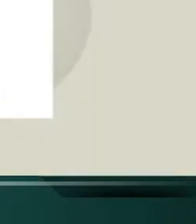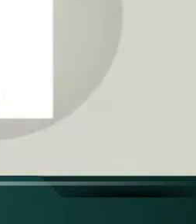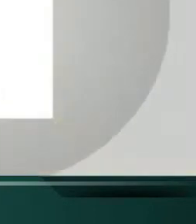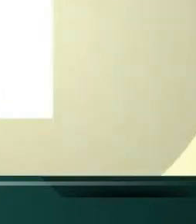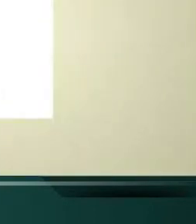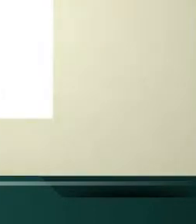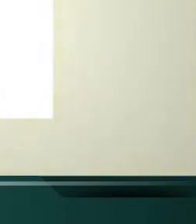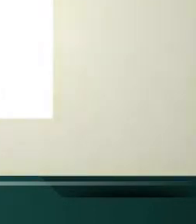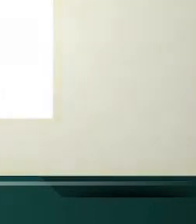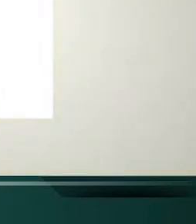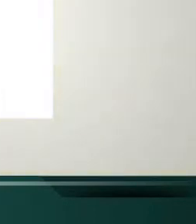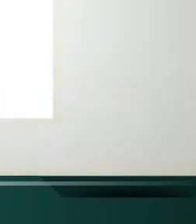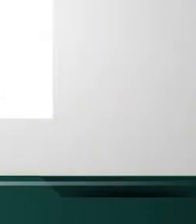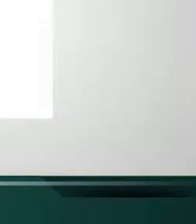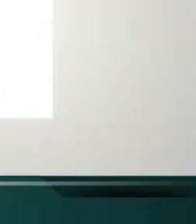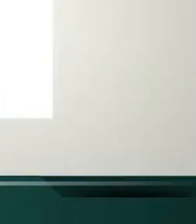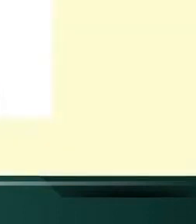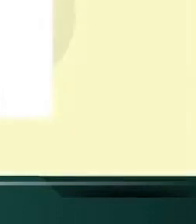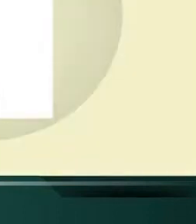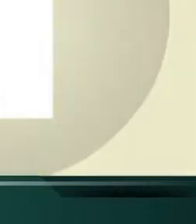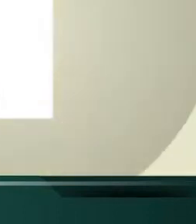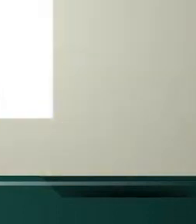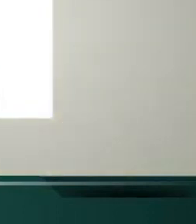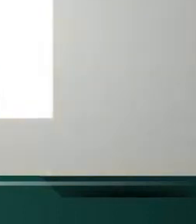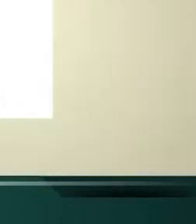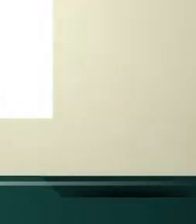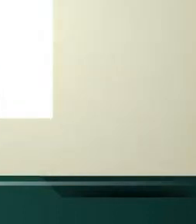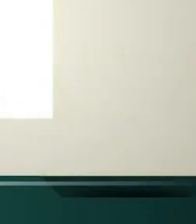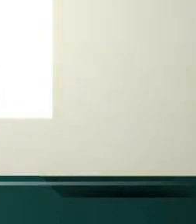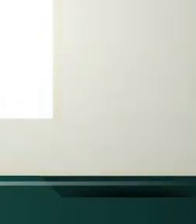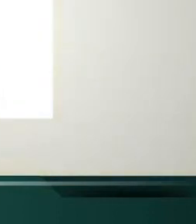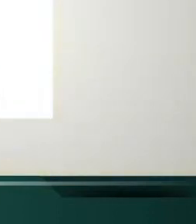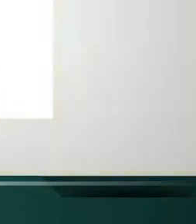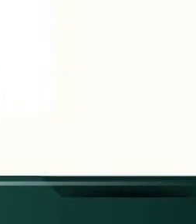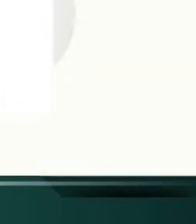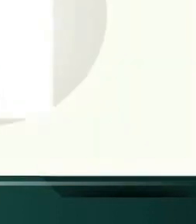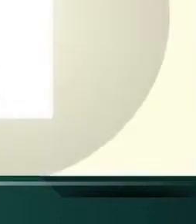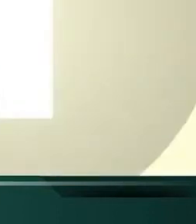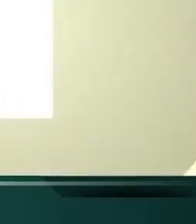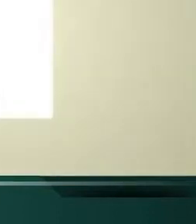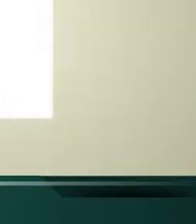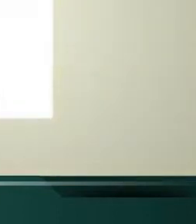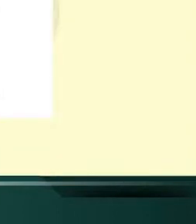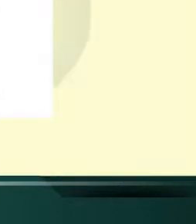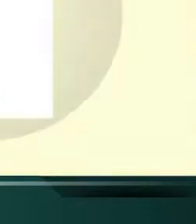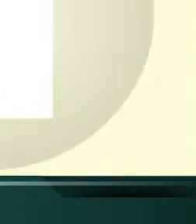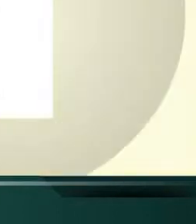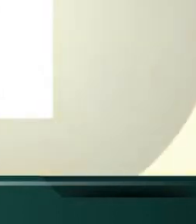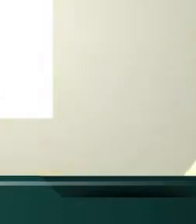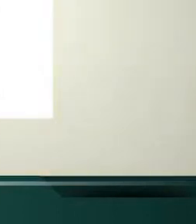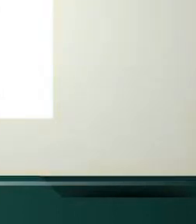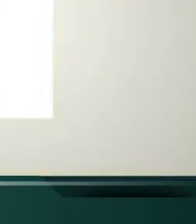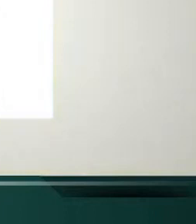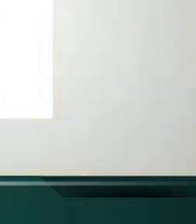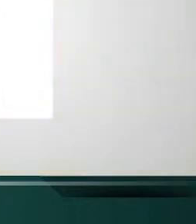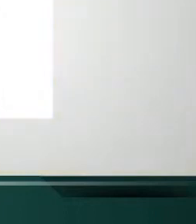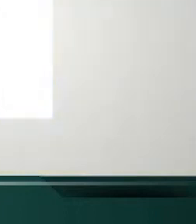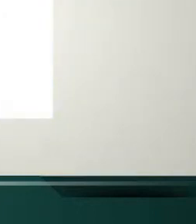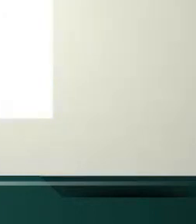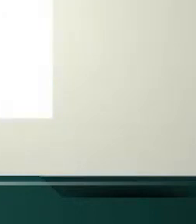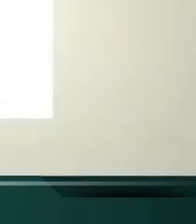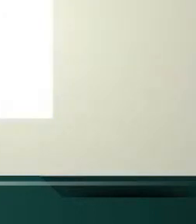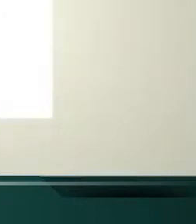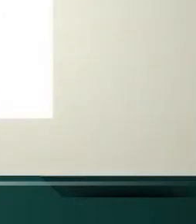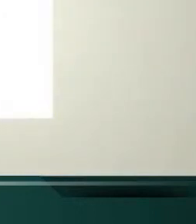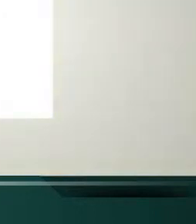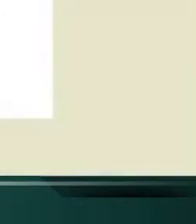Área Responsable, selecciona Unidad de Política y Control Presupuestario. En la casilla